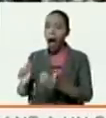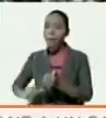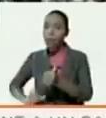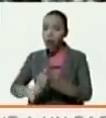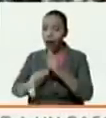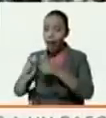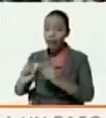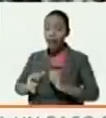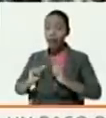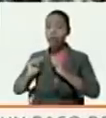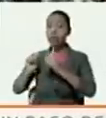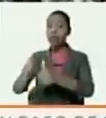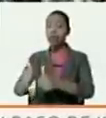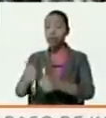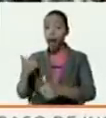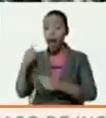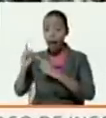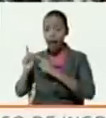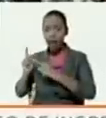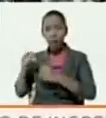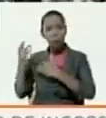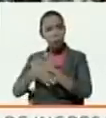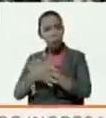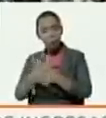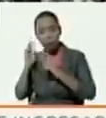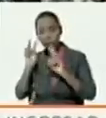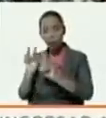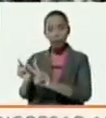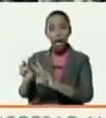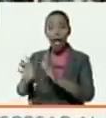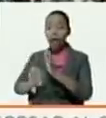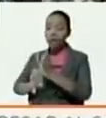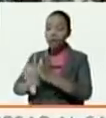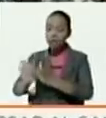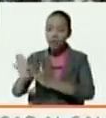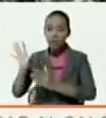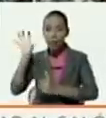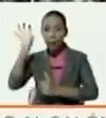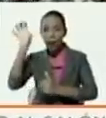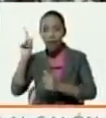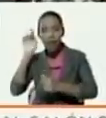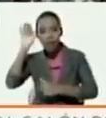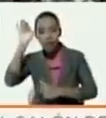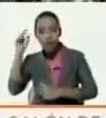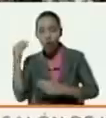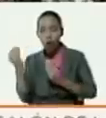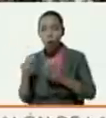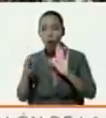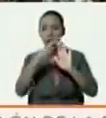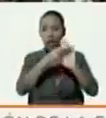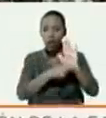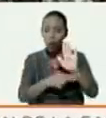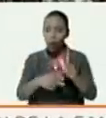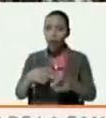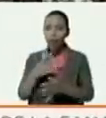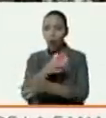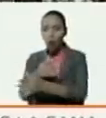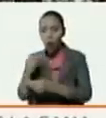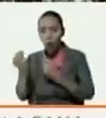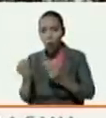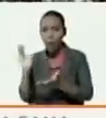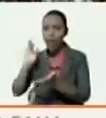estas iniciativas. Estas iniciativas que tienen que ver con el desarrollo del país, con reglas claras de juego, donde todos puedan